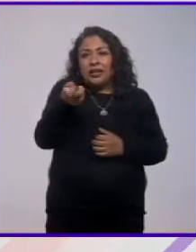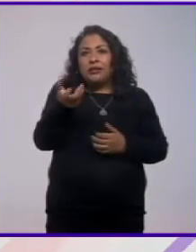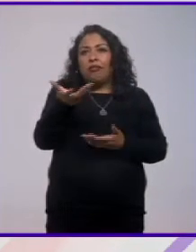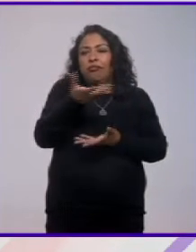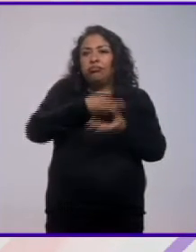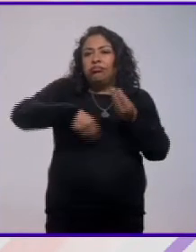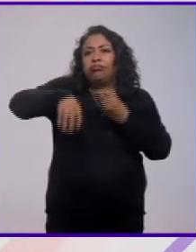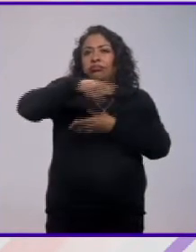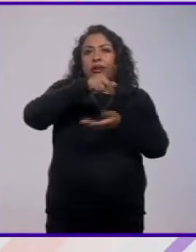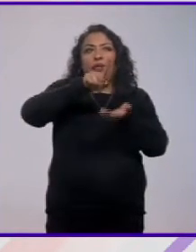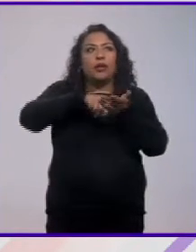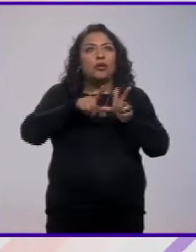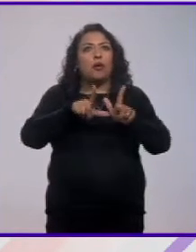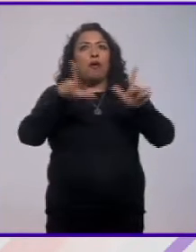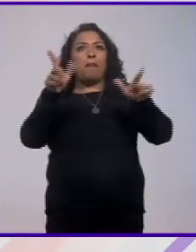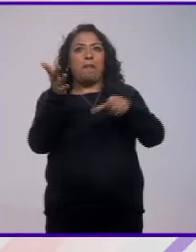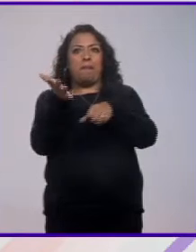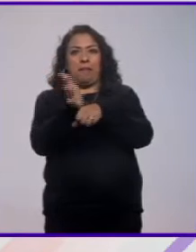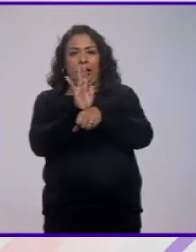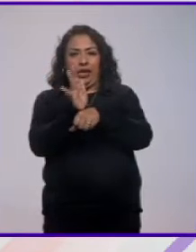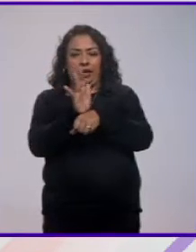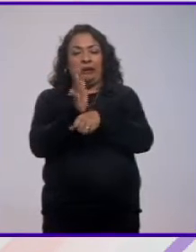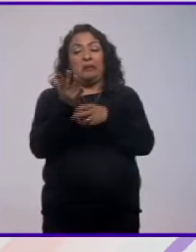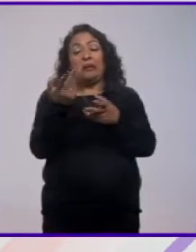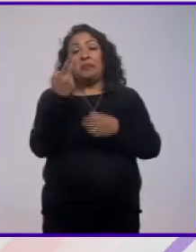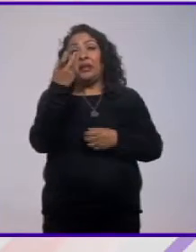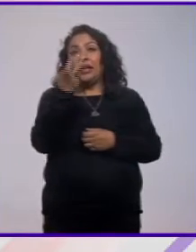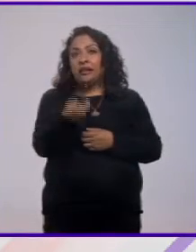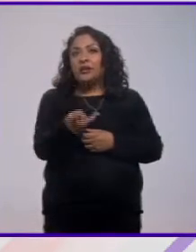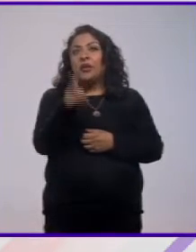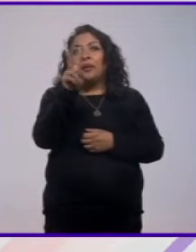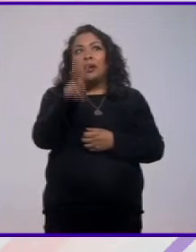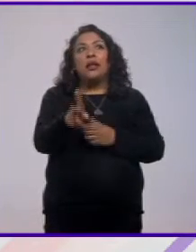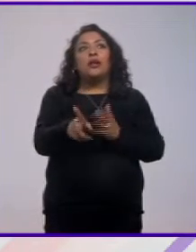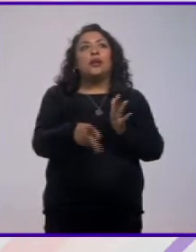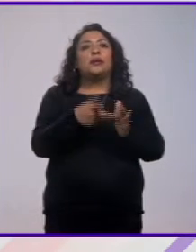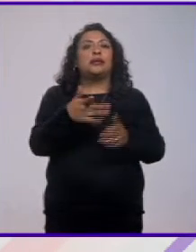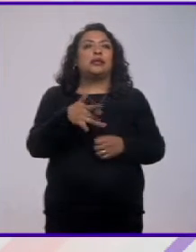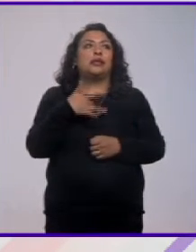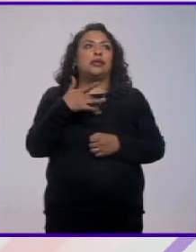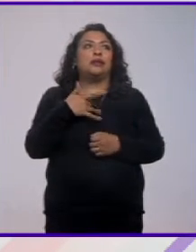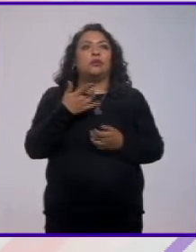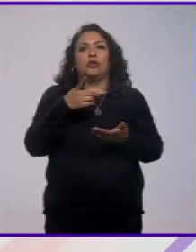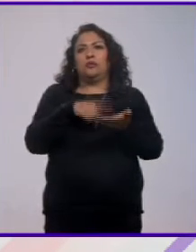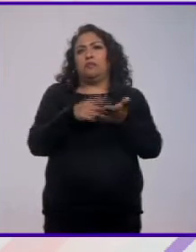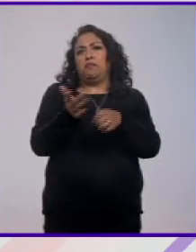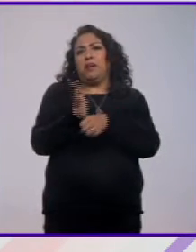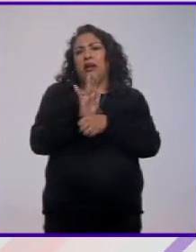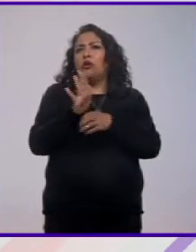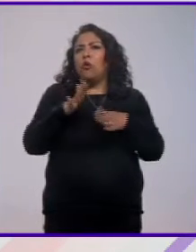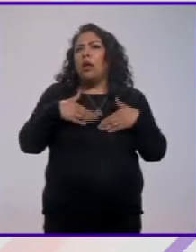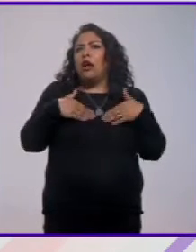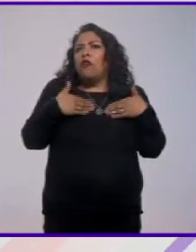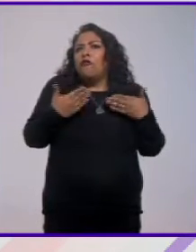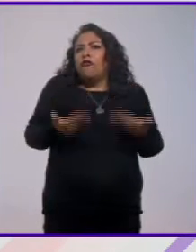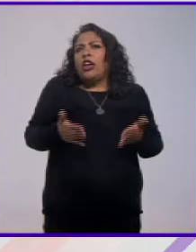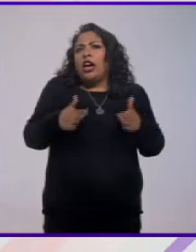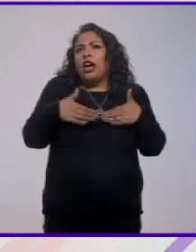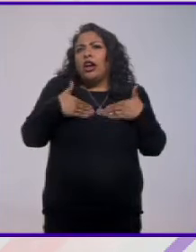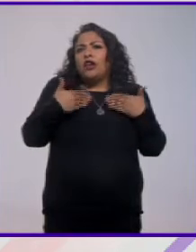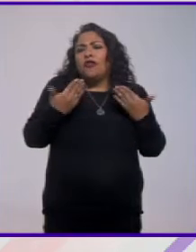generó en pantalla y eso nos hace nuevamente lo que pasa en la película, ¿no?